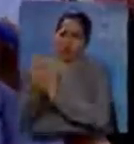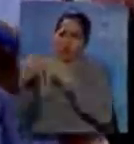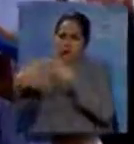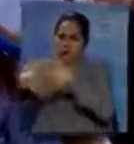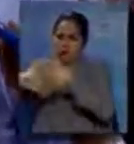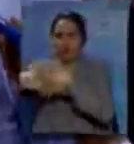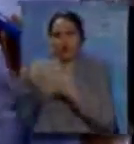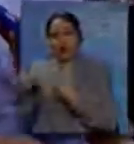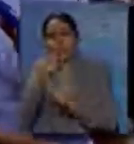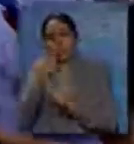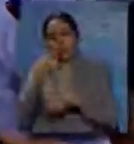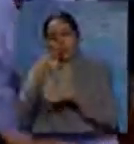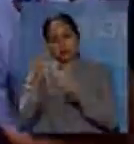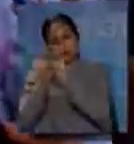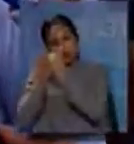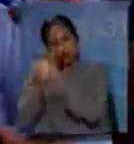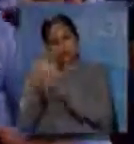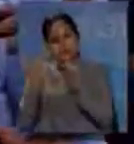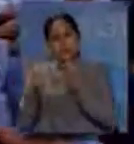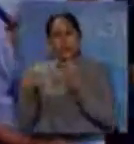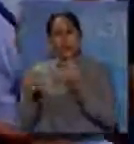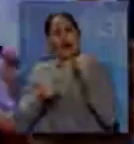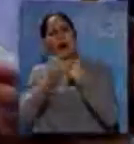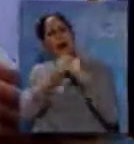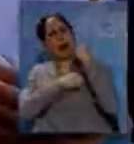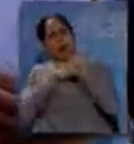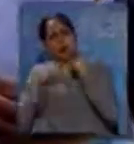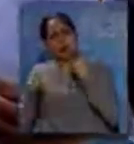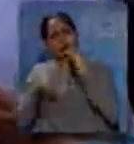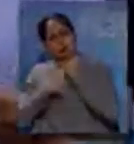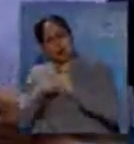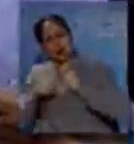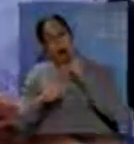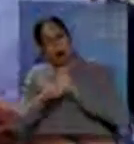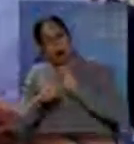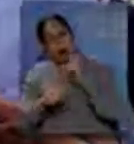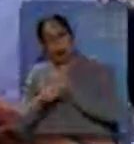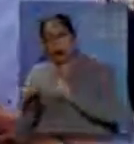petrolera que de antaño, todavía ahora muy marginal, pero que sigue generando desarrollo.